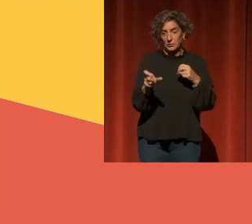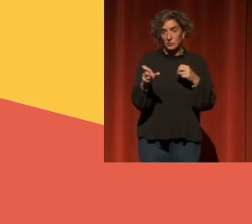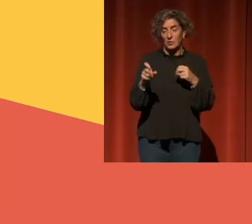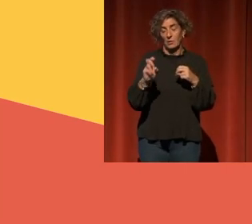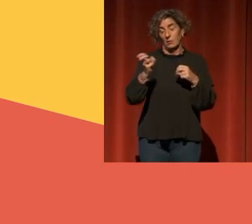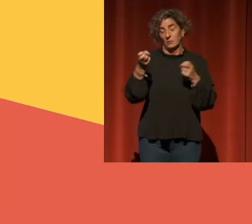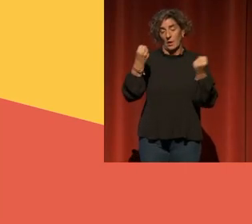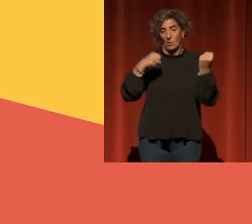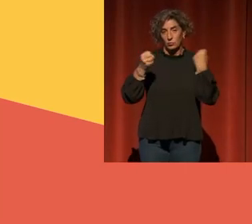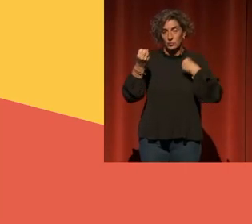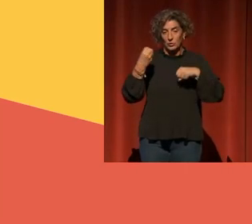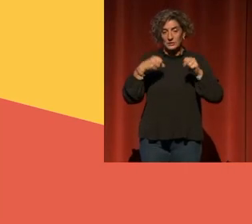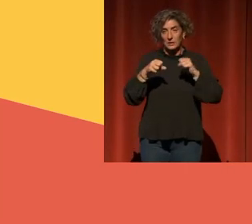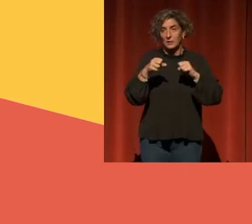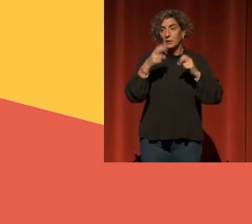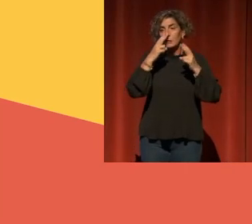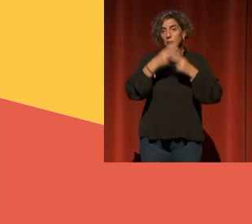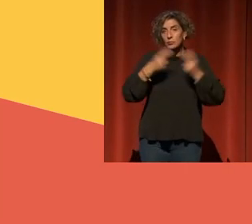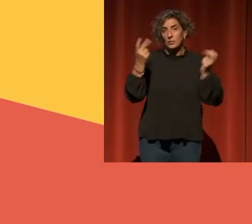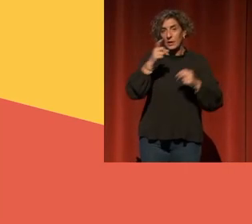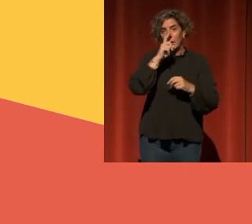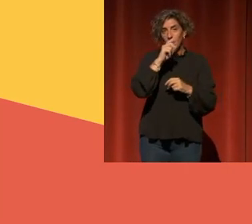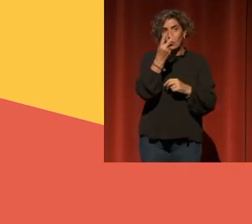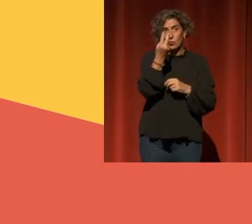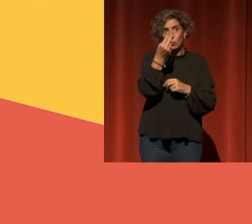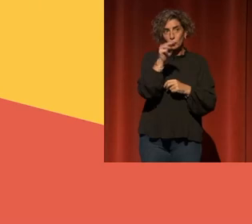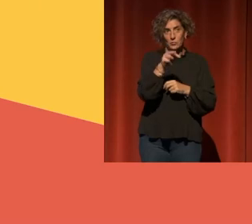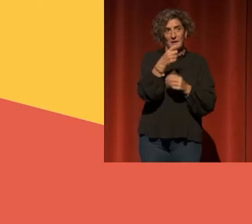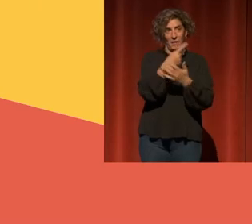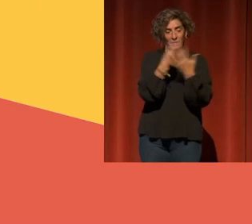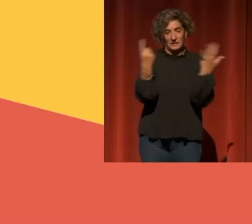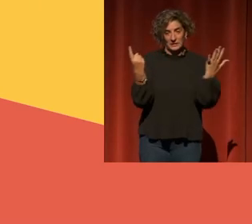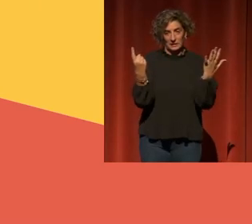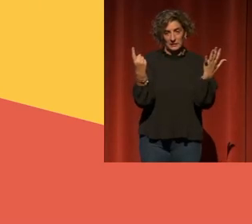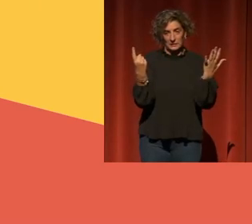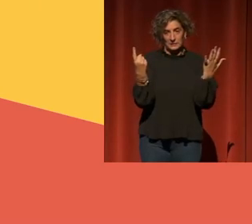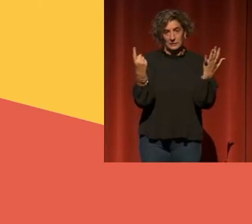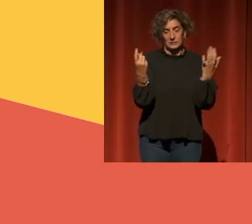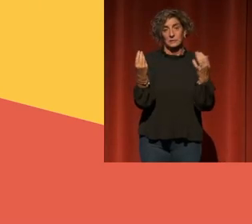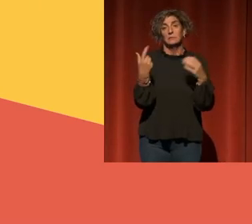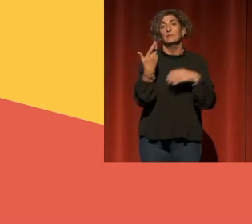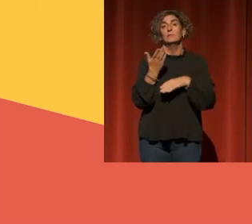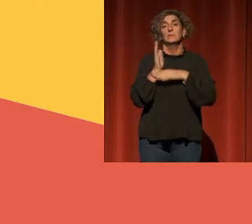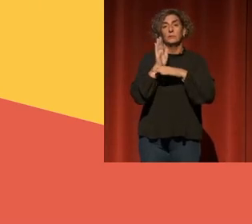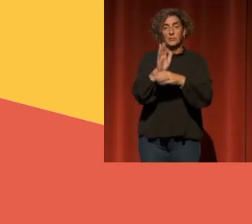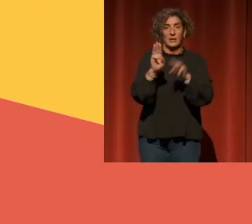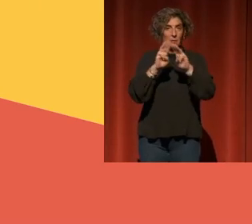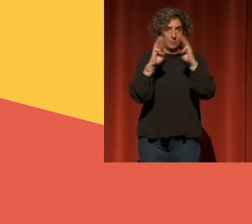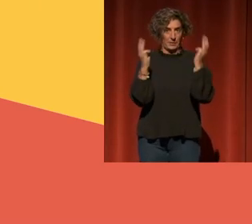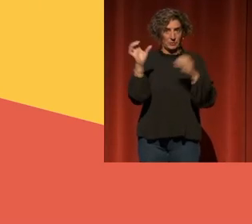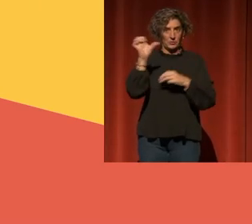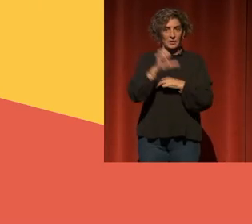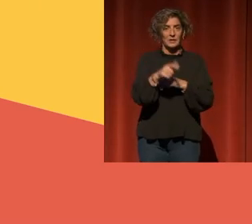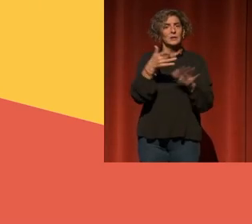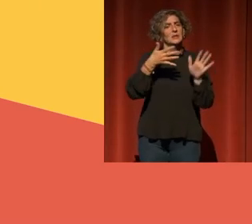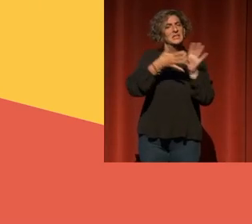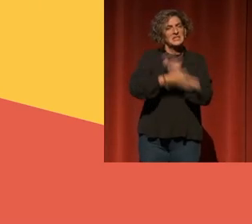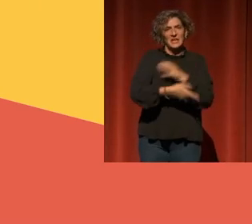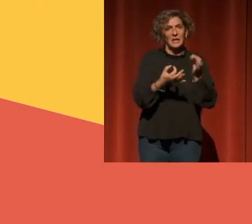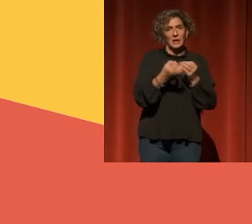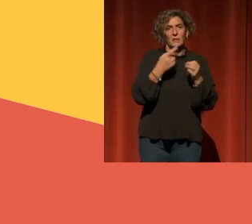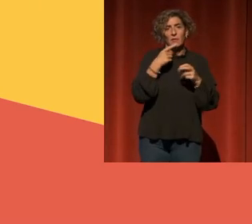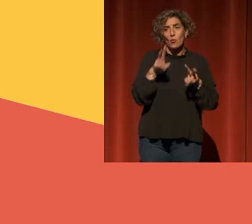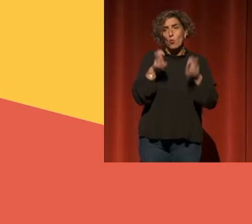autores que se publica en el año 2016 ante el parlamento europeo y que habla de las nuevas